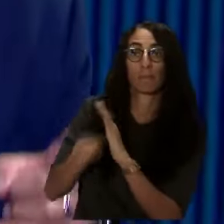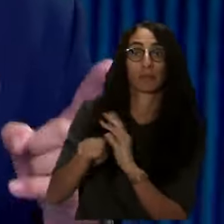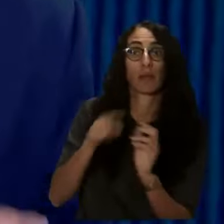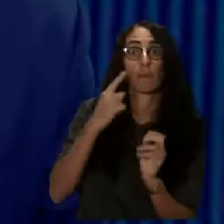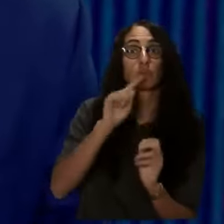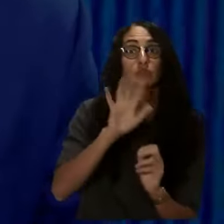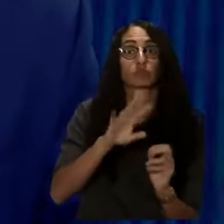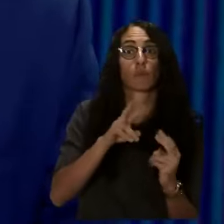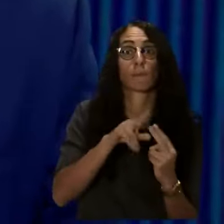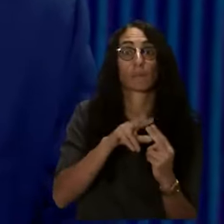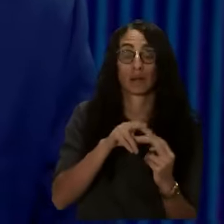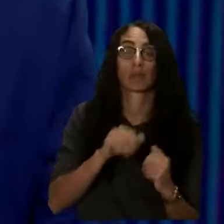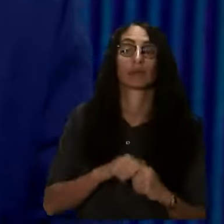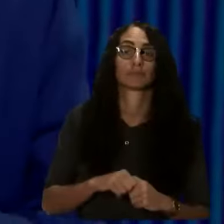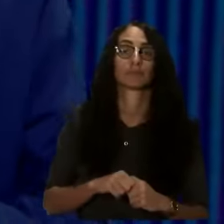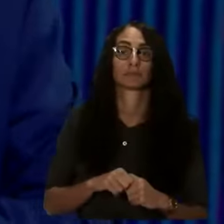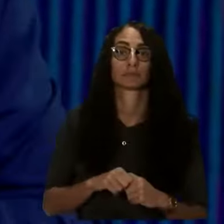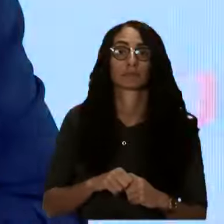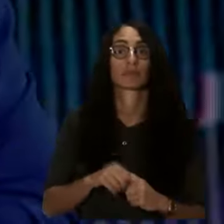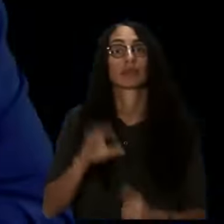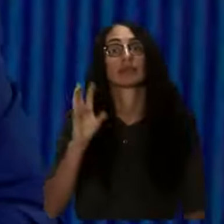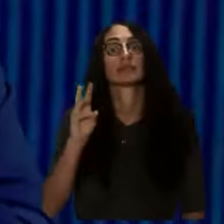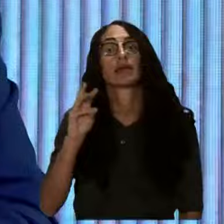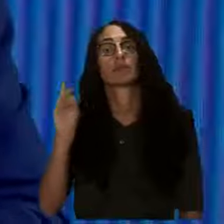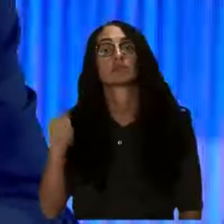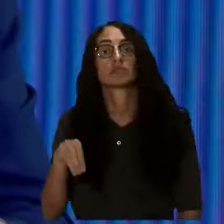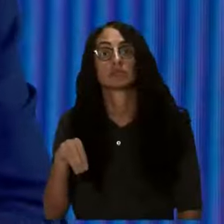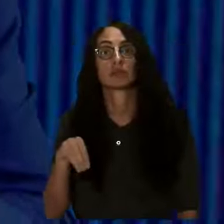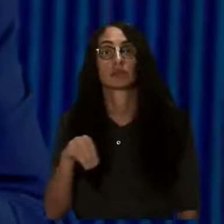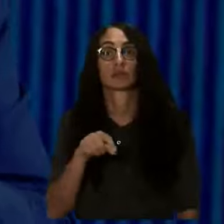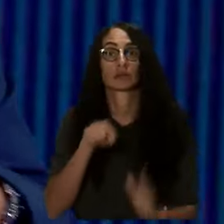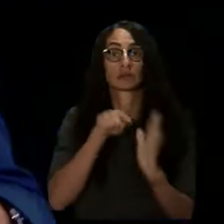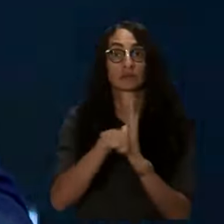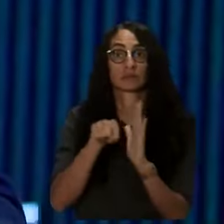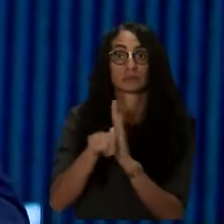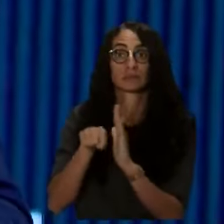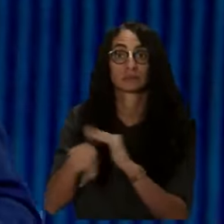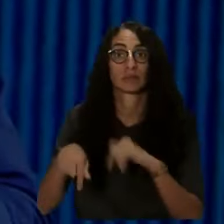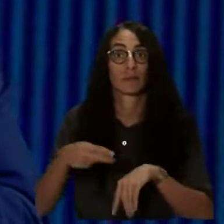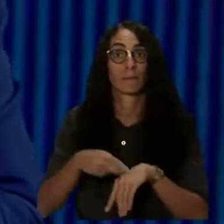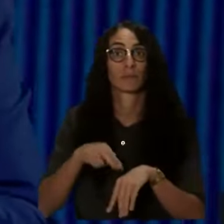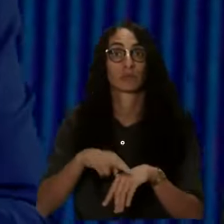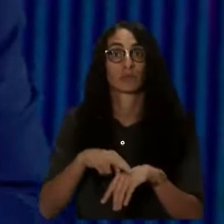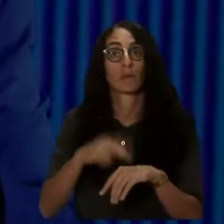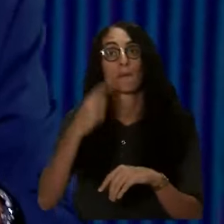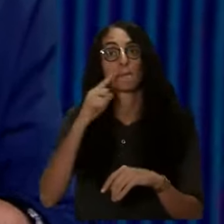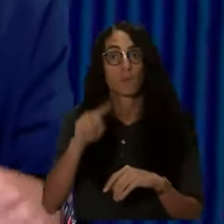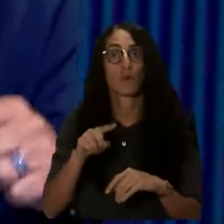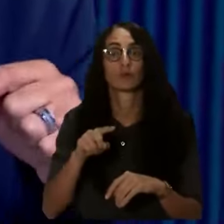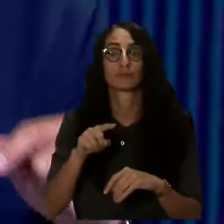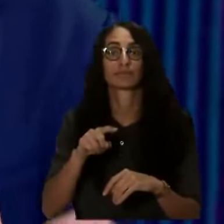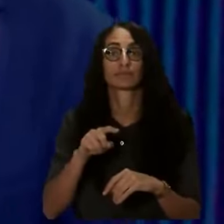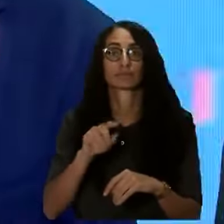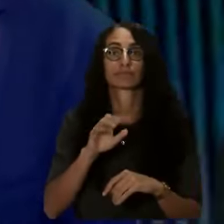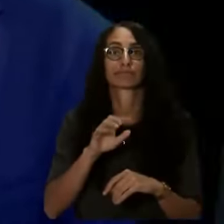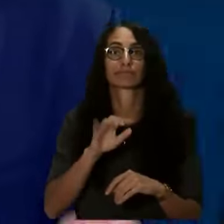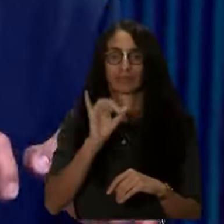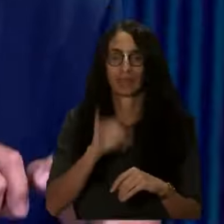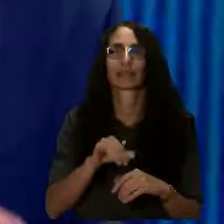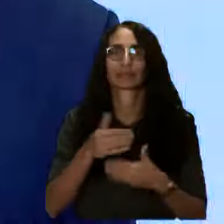vez la ha estrangulado verdad el 6% de los asesinatos feminicidios en Puerto Rico han sido cometidos mediante esa